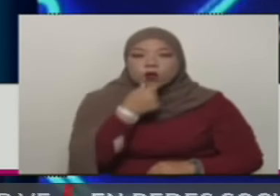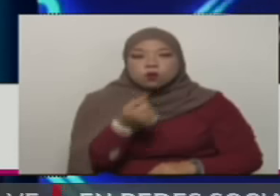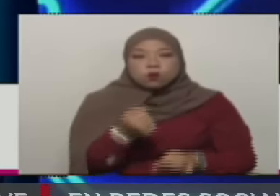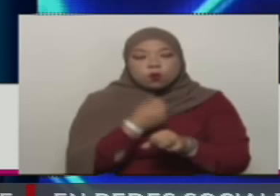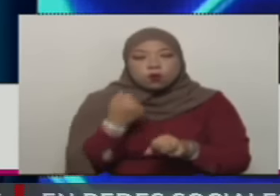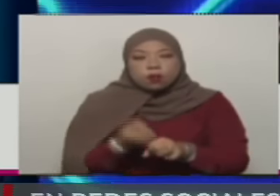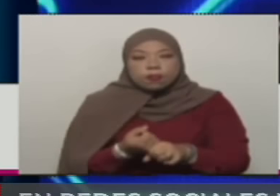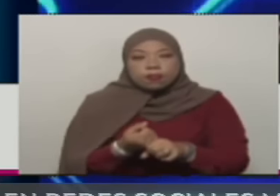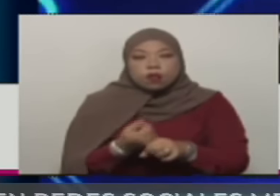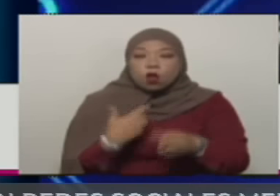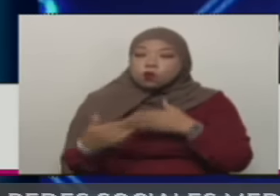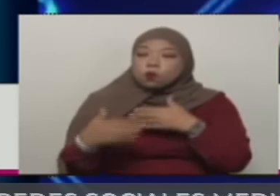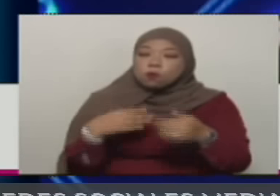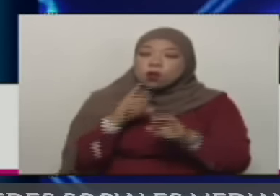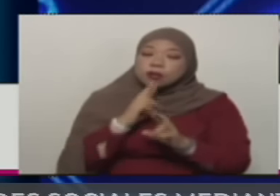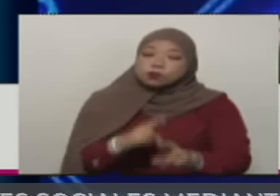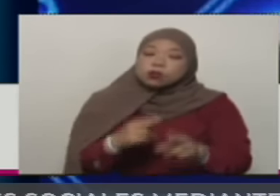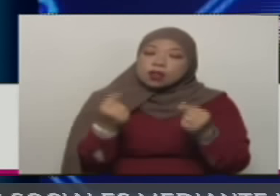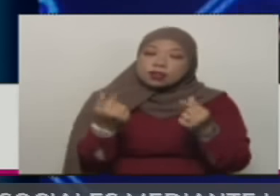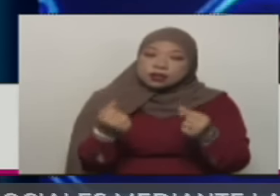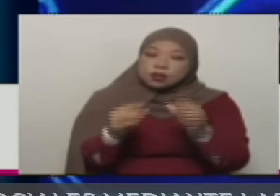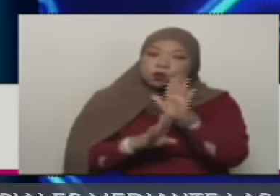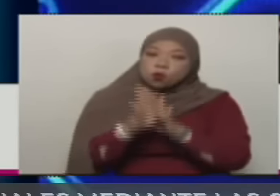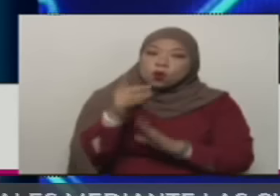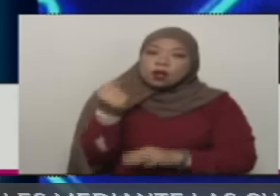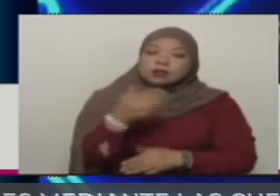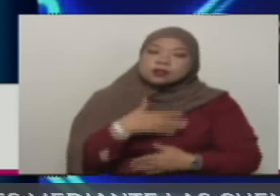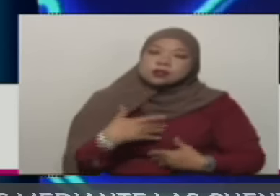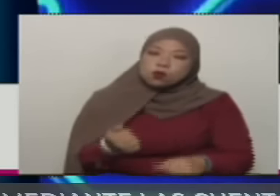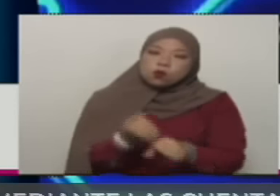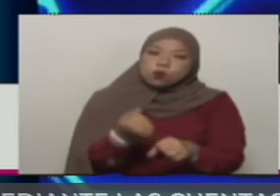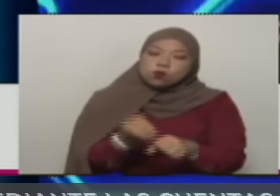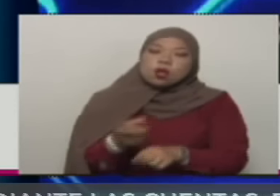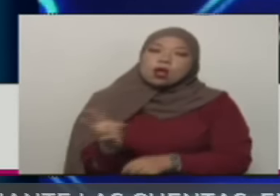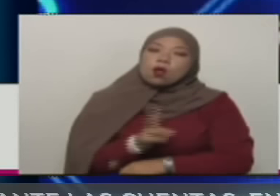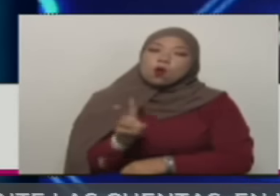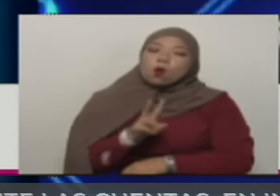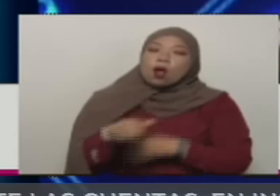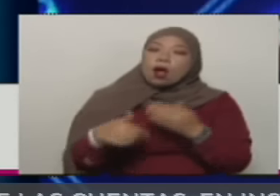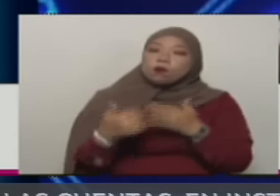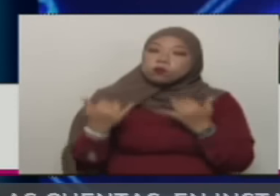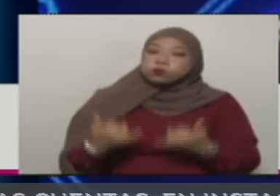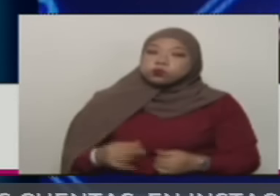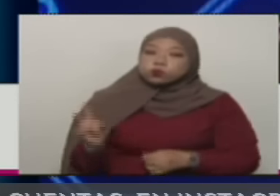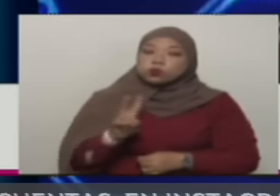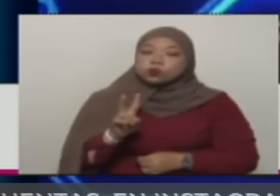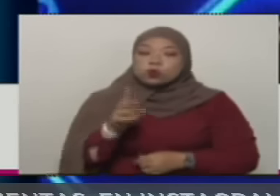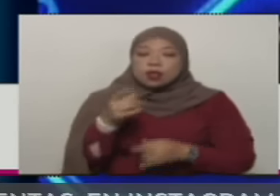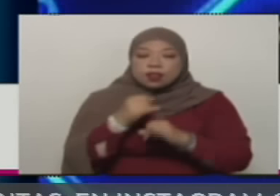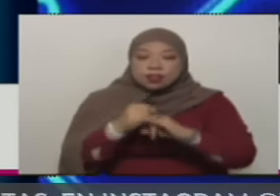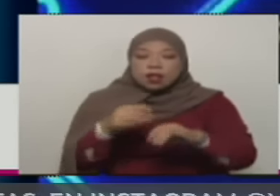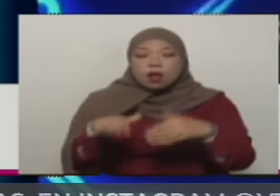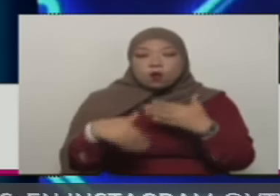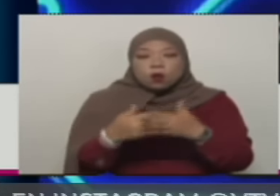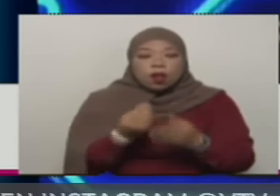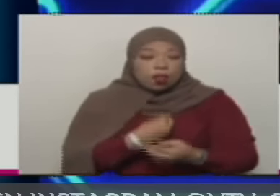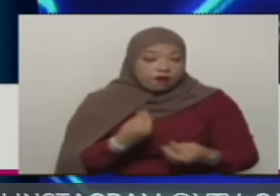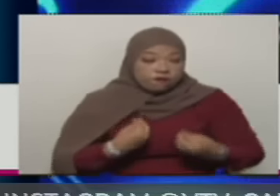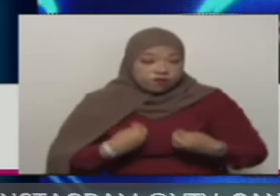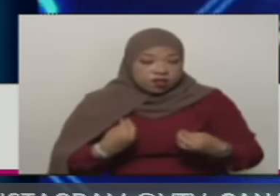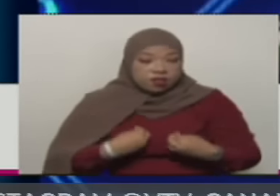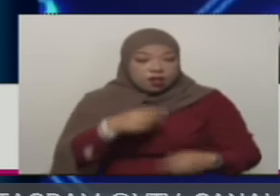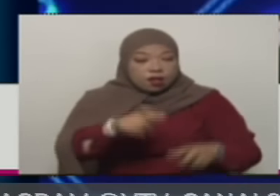rana, la economía es sagrada, porque de la economía depende la vida de